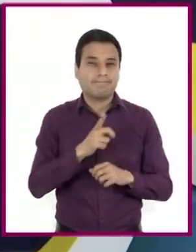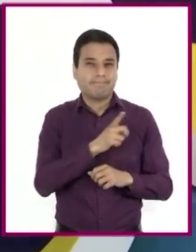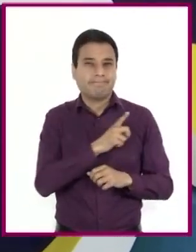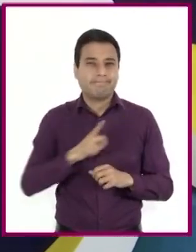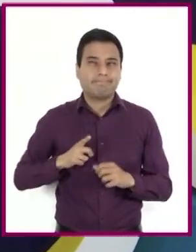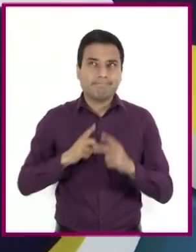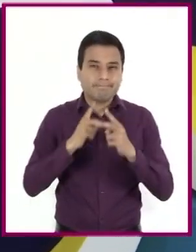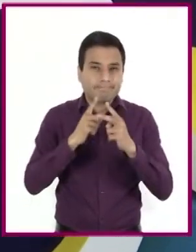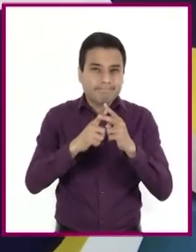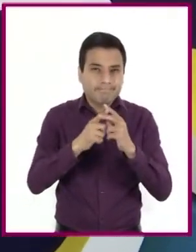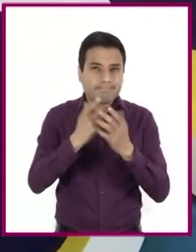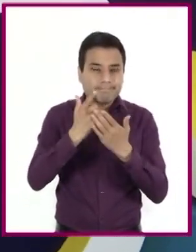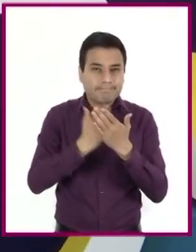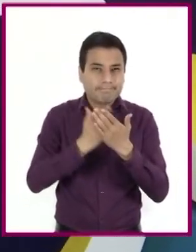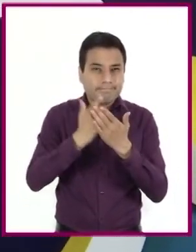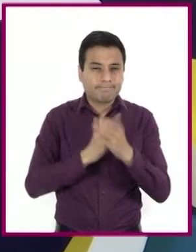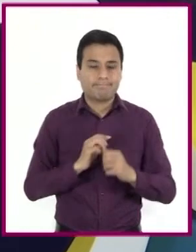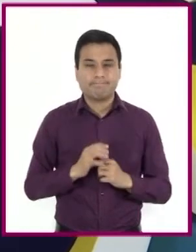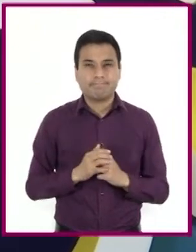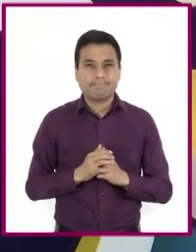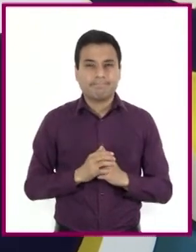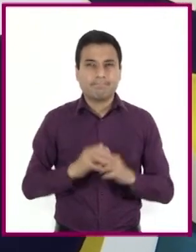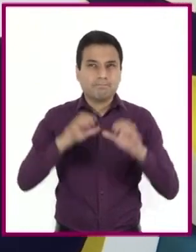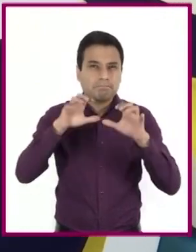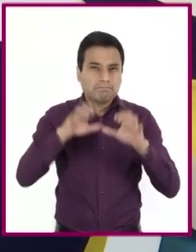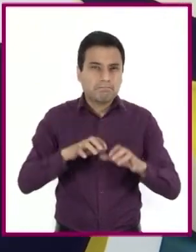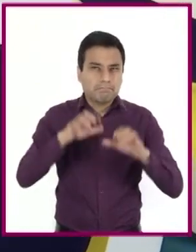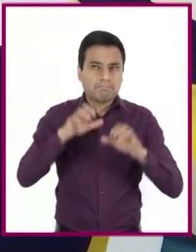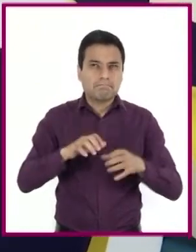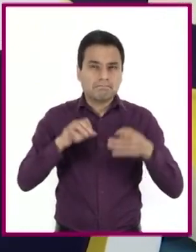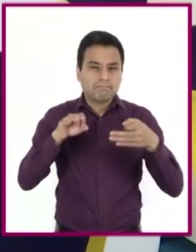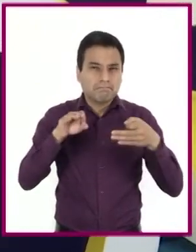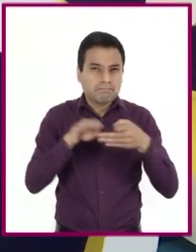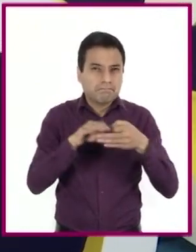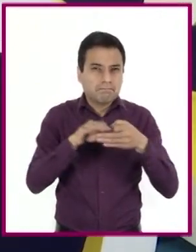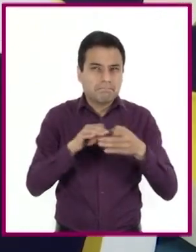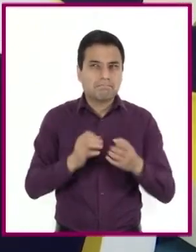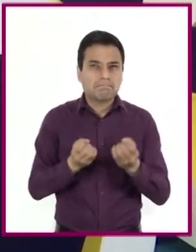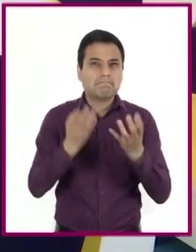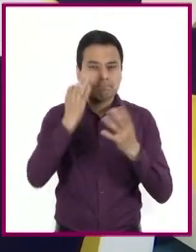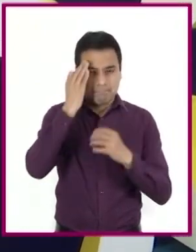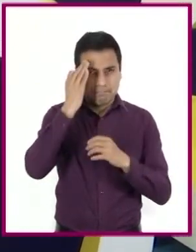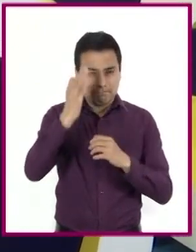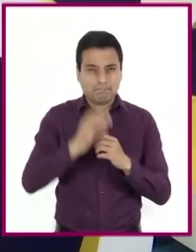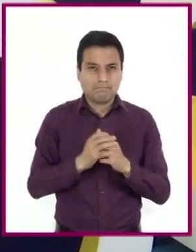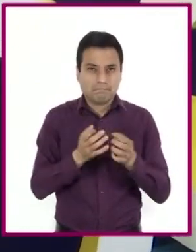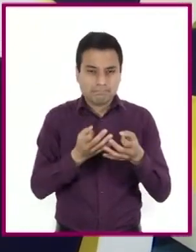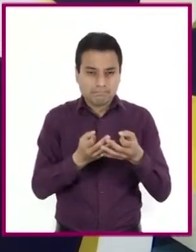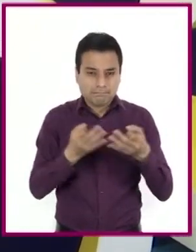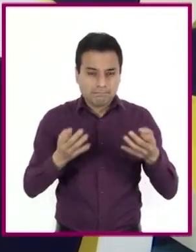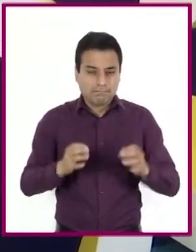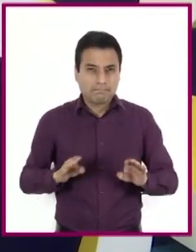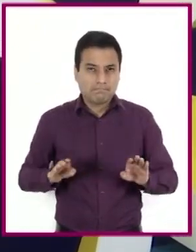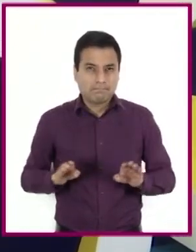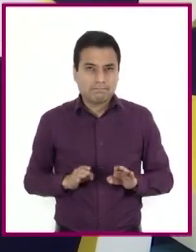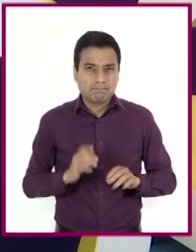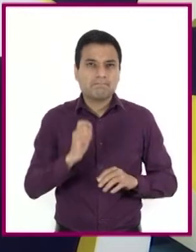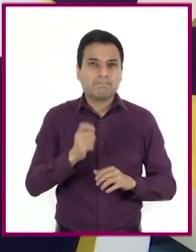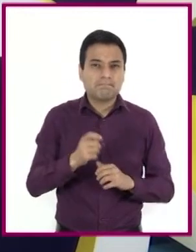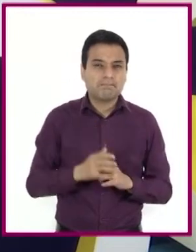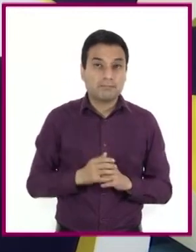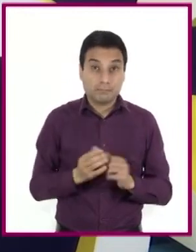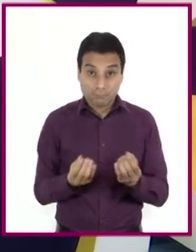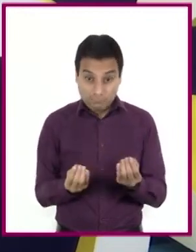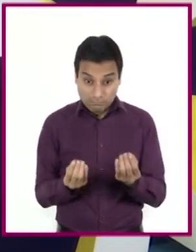llover, abundancia y regularidad de las lluvias, características de los suelos y fertilidad en